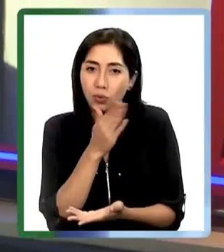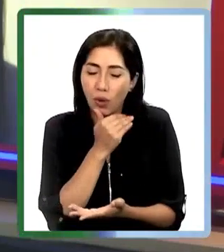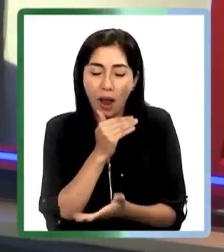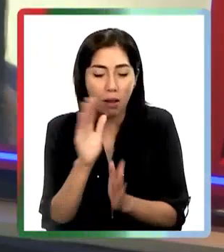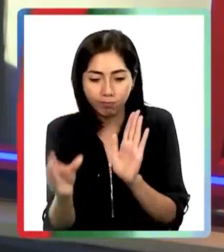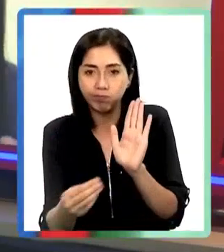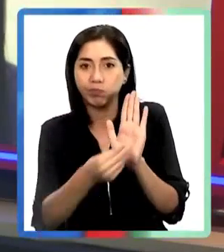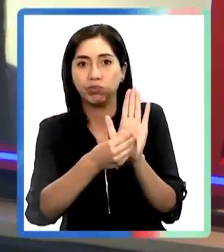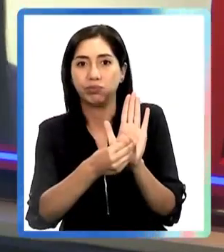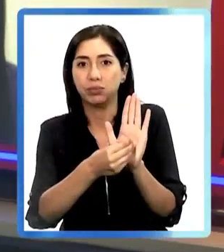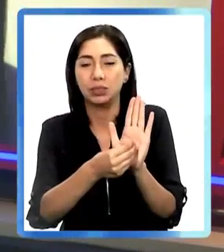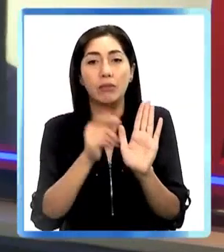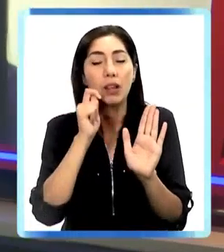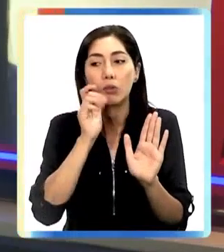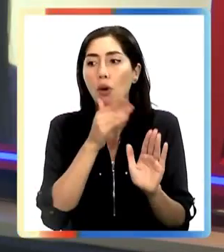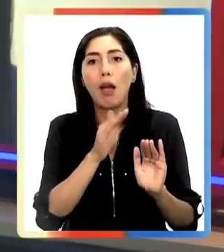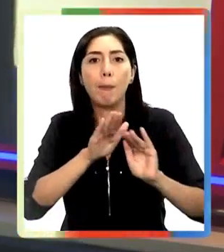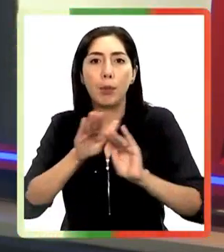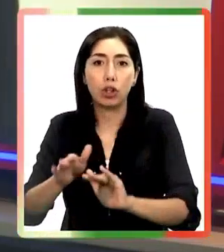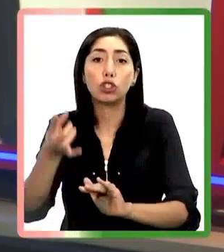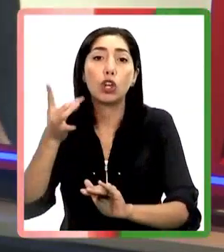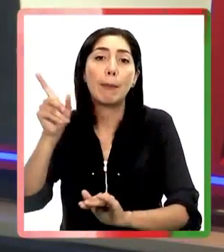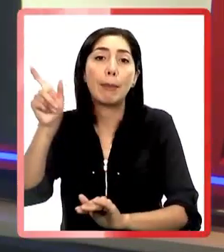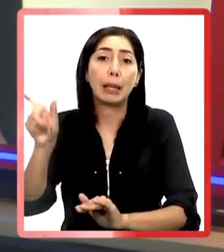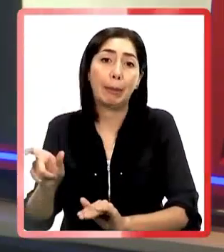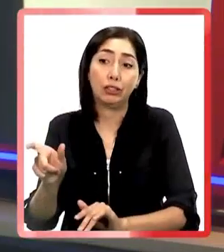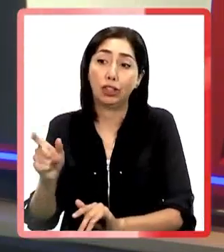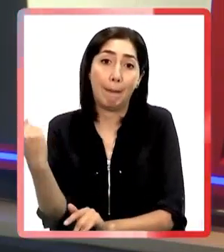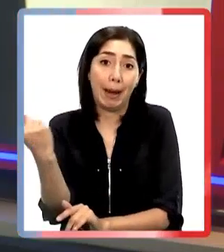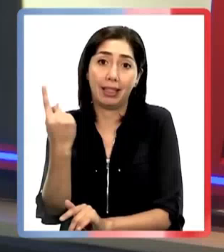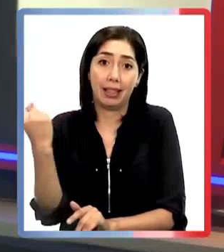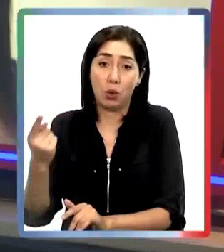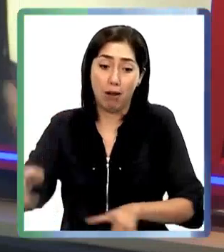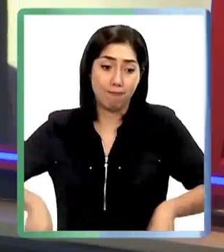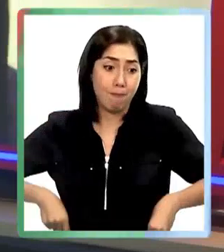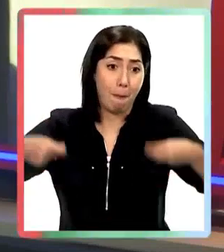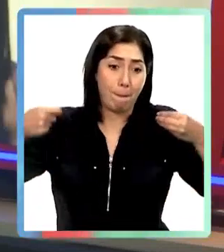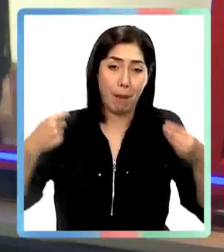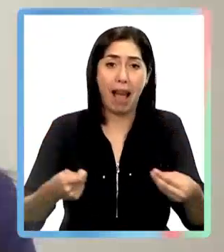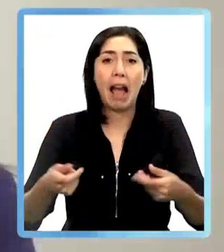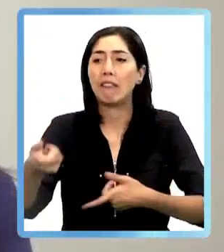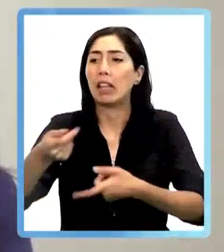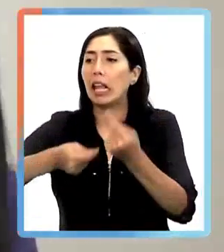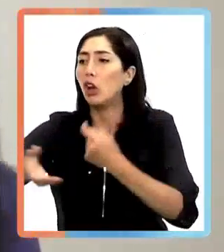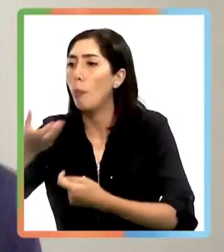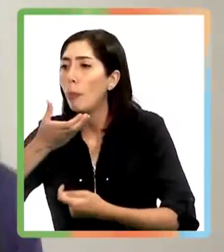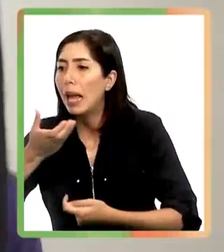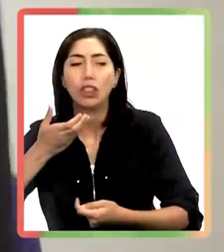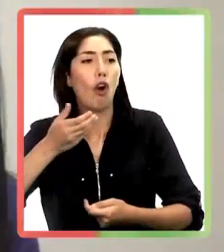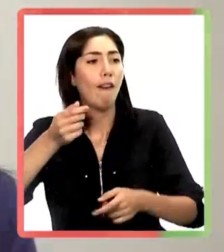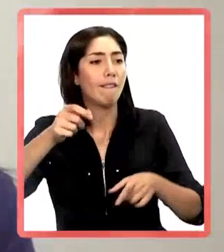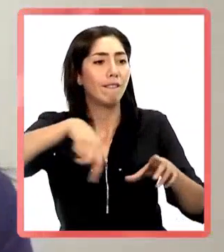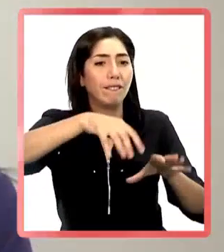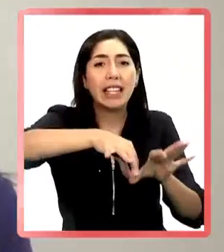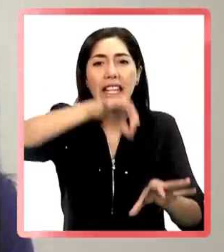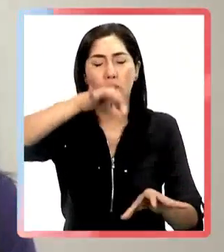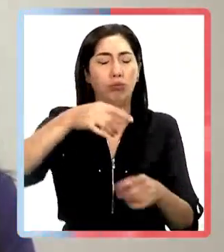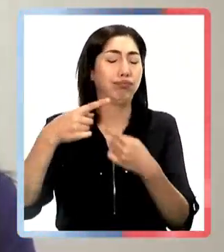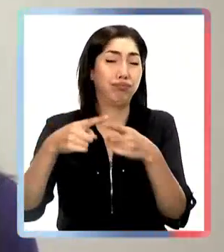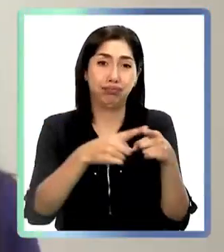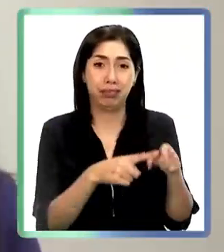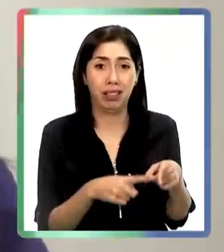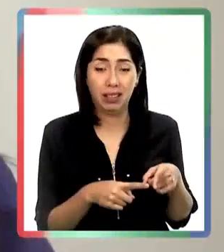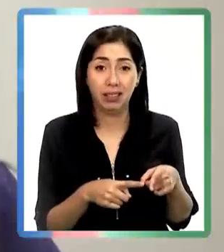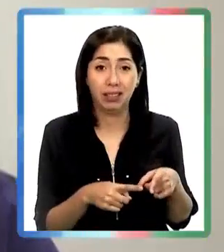tienen ninguna posibilidad que no sea el desembolsar los recursos del bolsillo, con bingos, completadas, loterías, como todos sabemos, sino